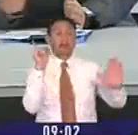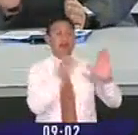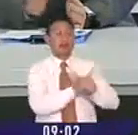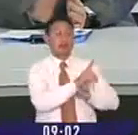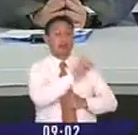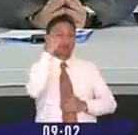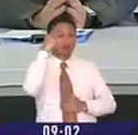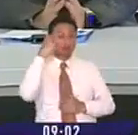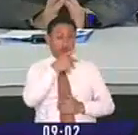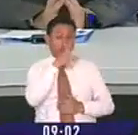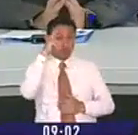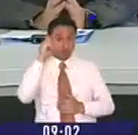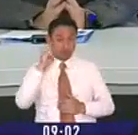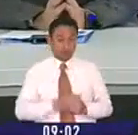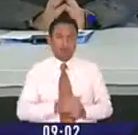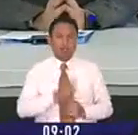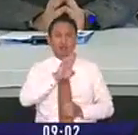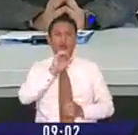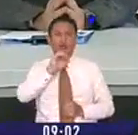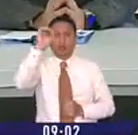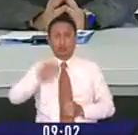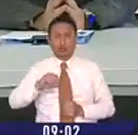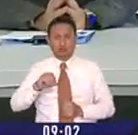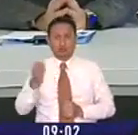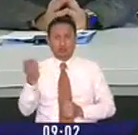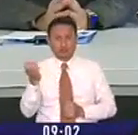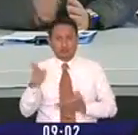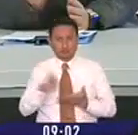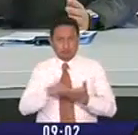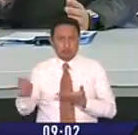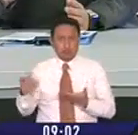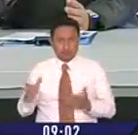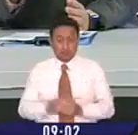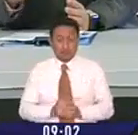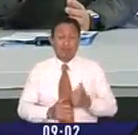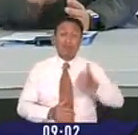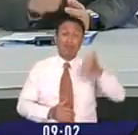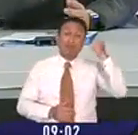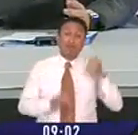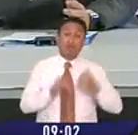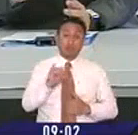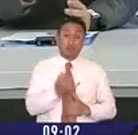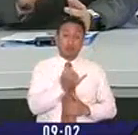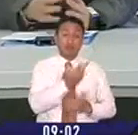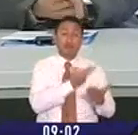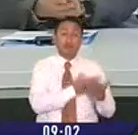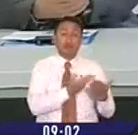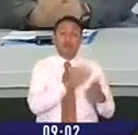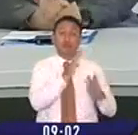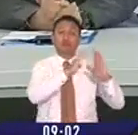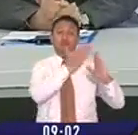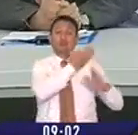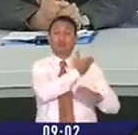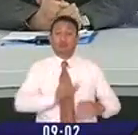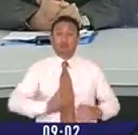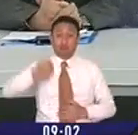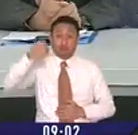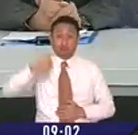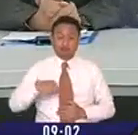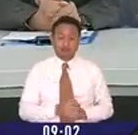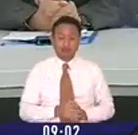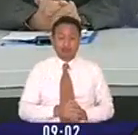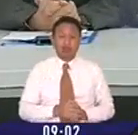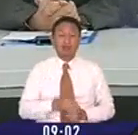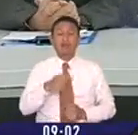para pagar la deuda del 40% de las pensiones jubilares. Ayer jueves se reunieron en Carondelet con el ministro de Economía. ¿Cuál fue